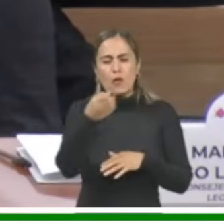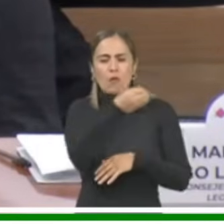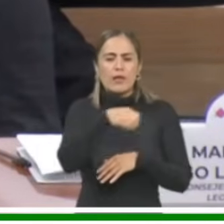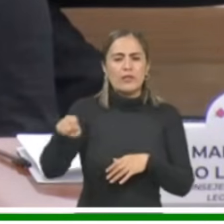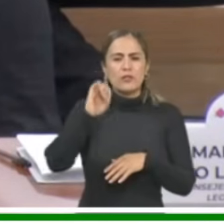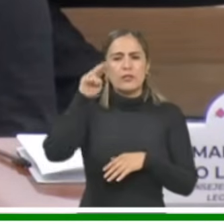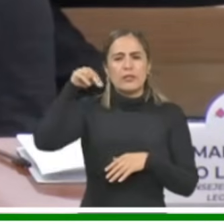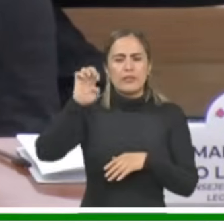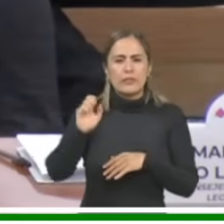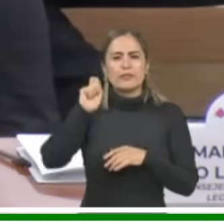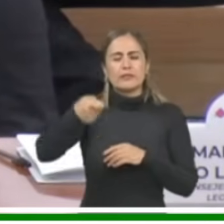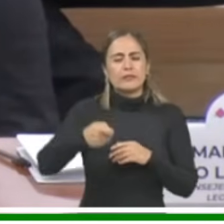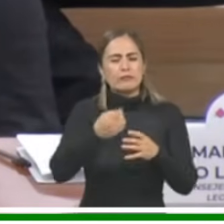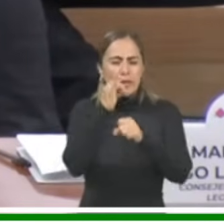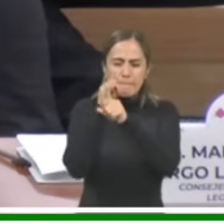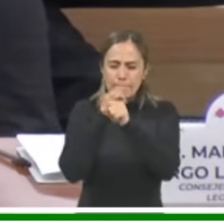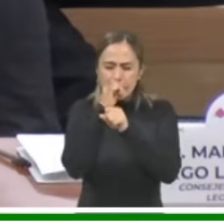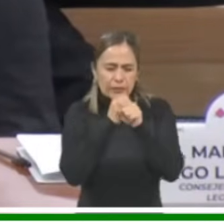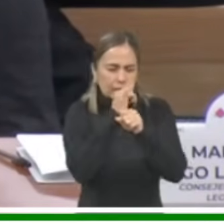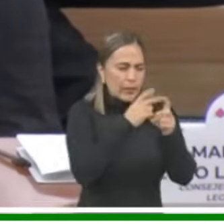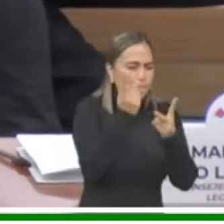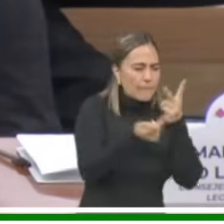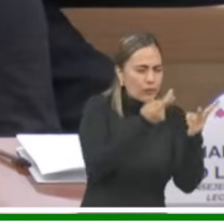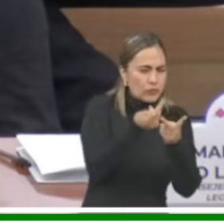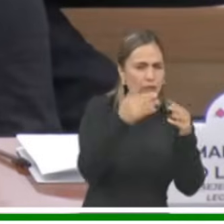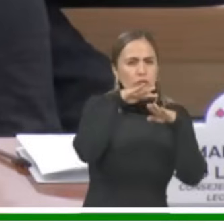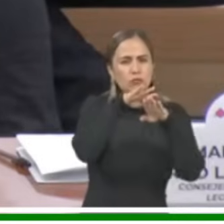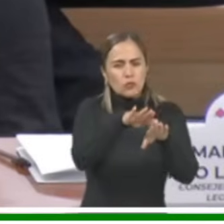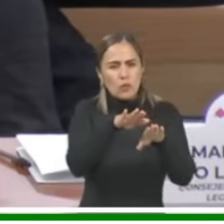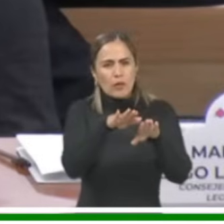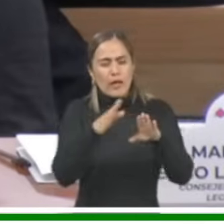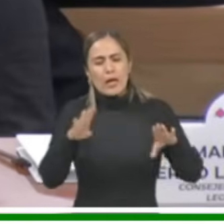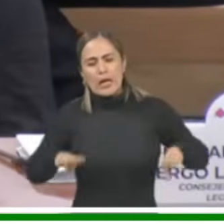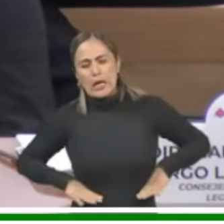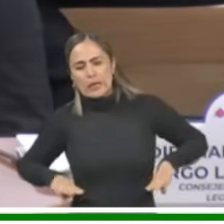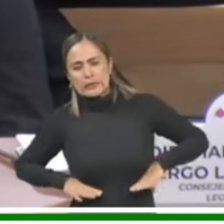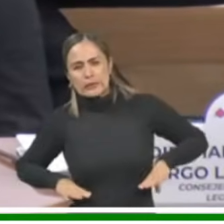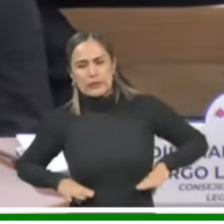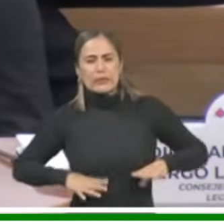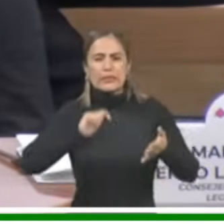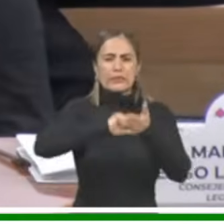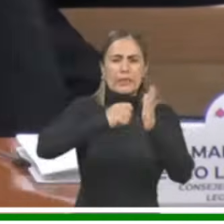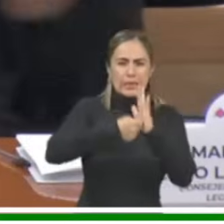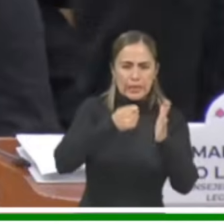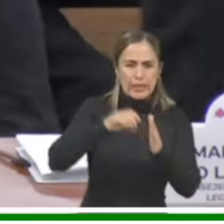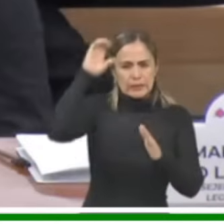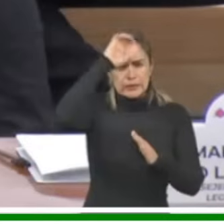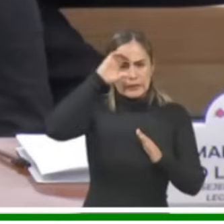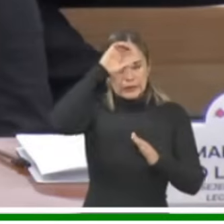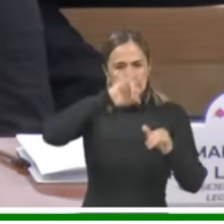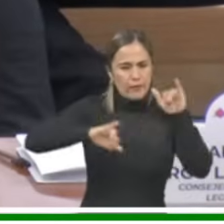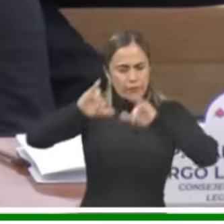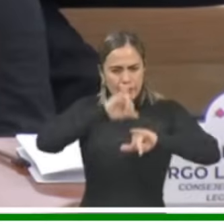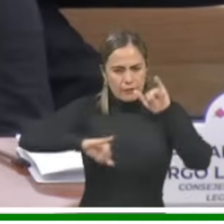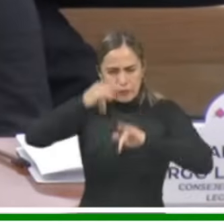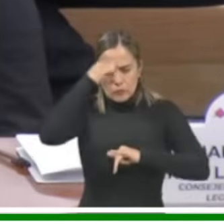INE un reporte y estudio completo sobre las características y especificaciones de carácter técnico científico que deben adoptarse para